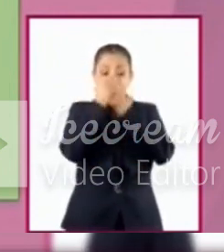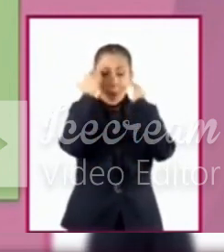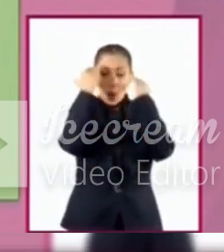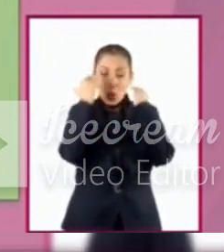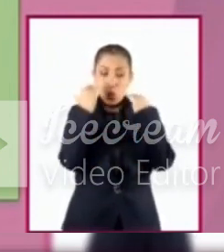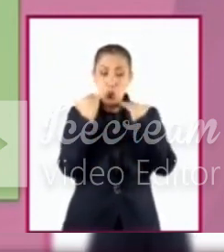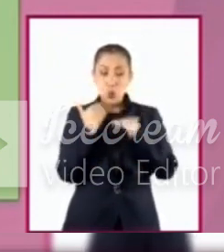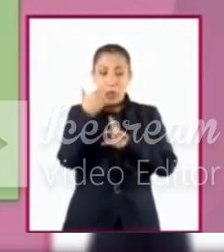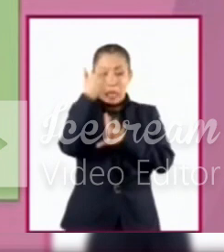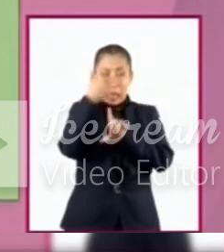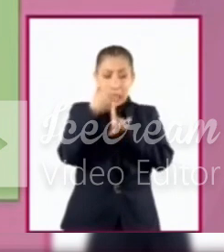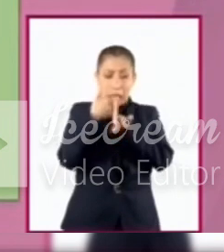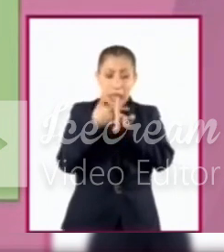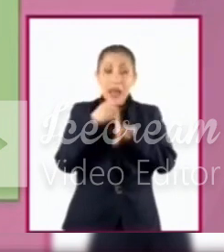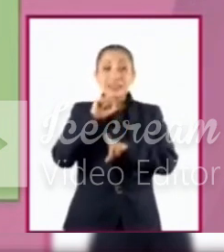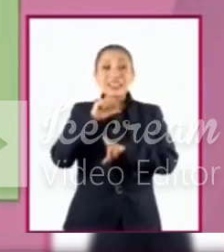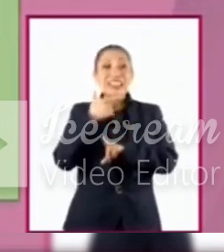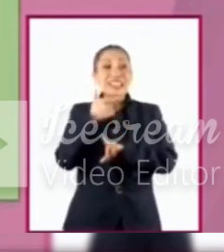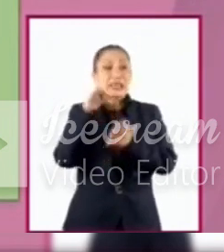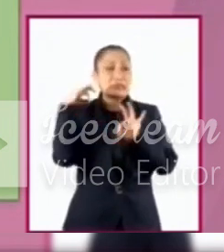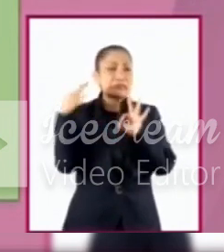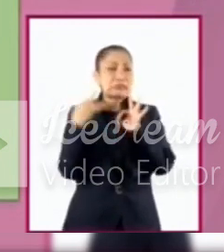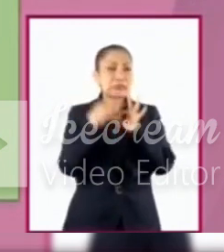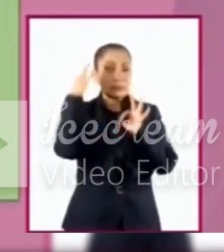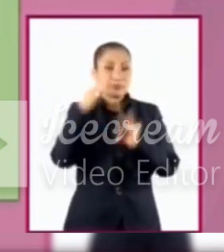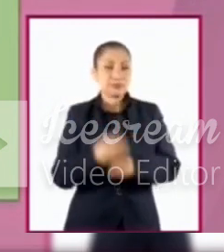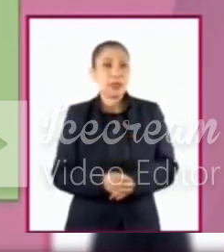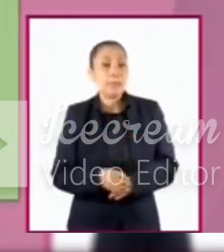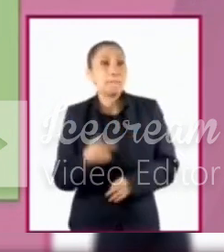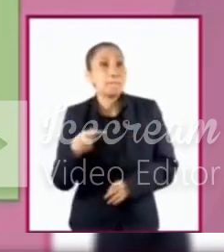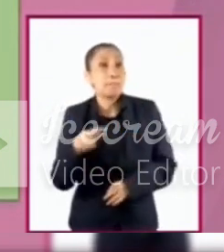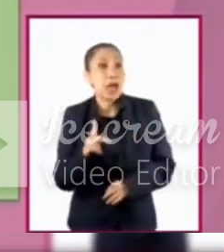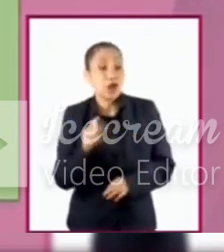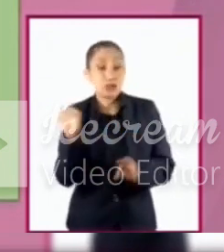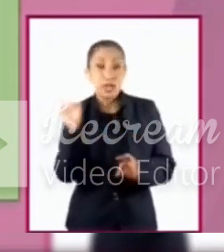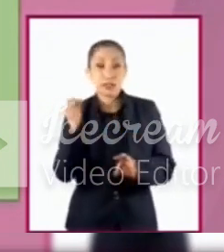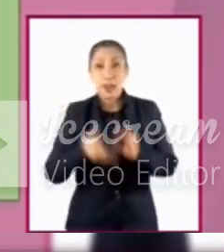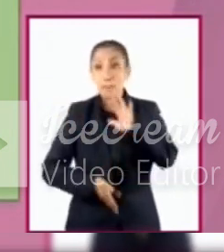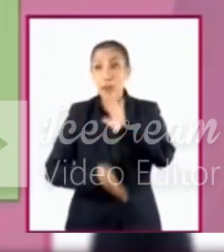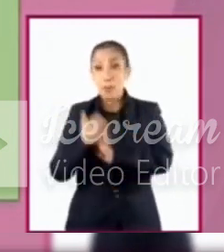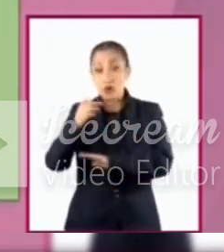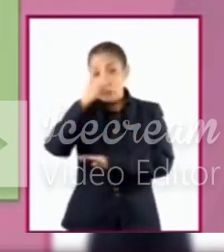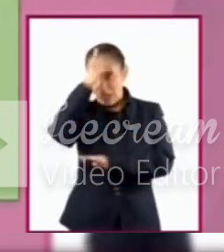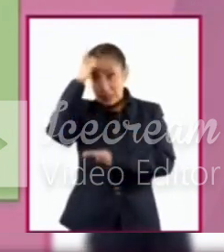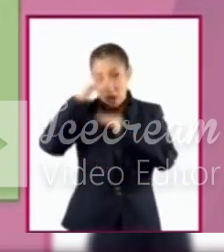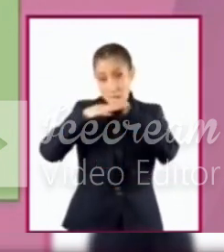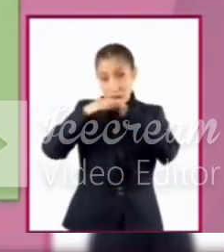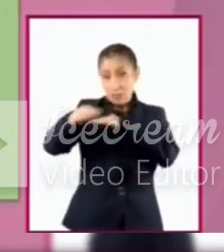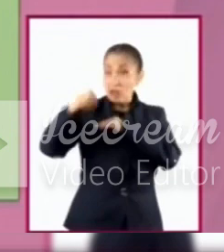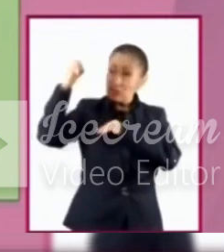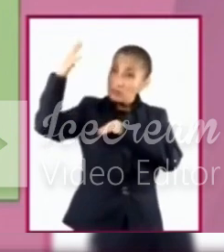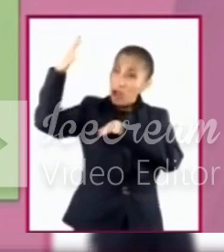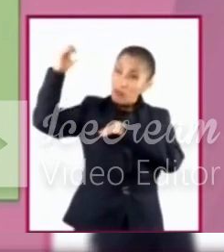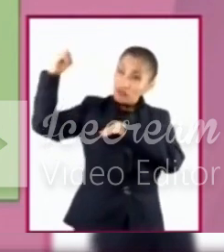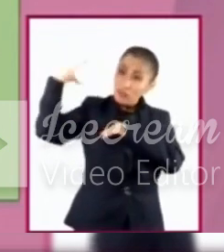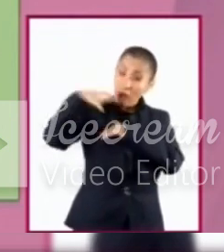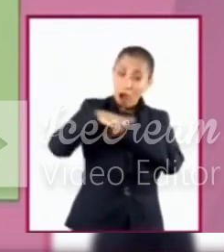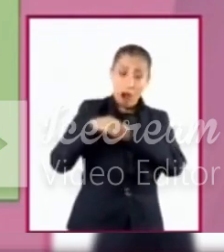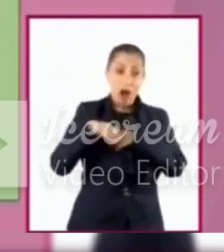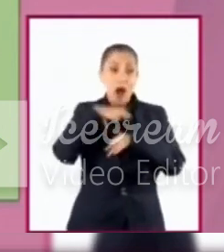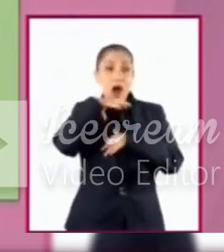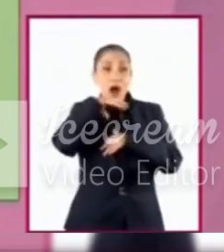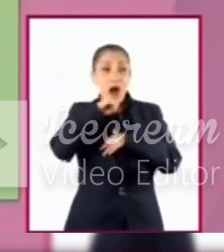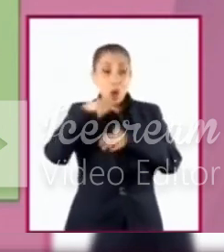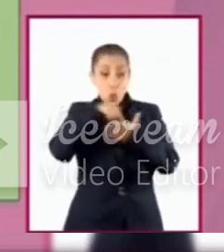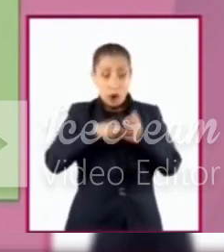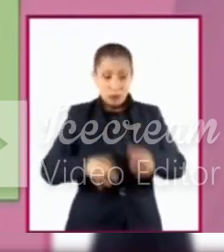temperatura hacia los 37 grados ideales. Sin embargo, si vamos al desierto, donde los rayos del sol aumentan la